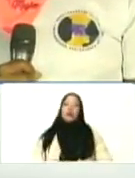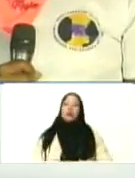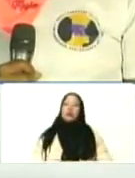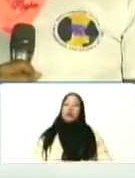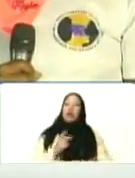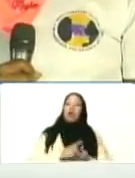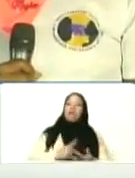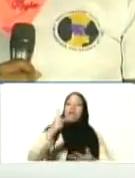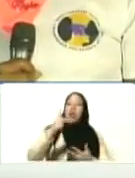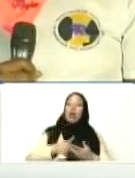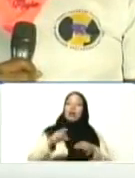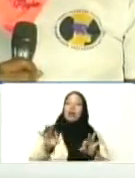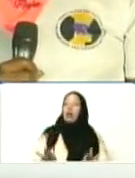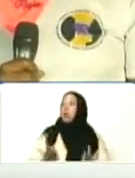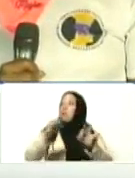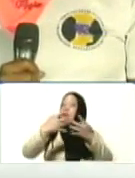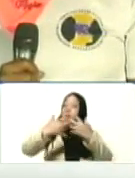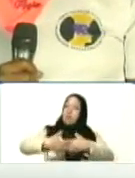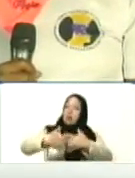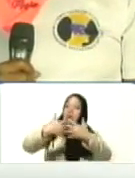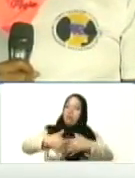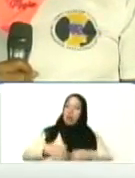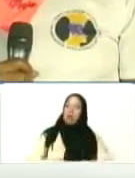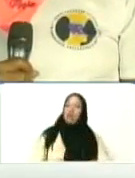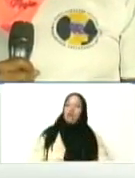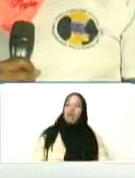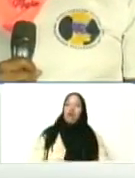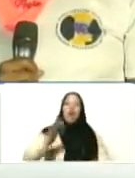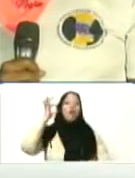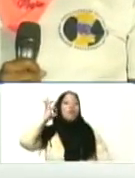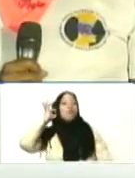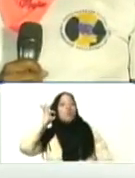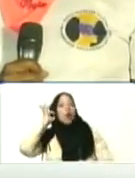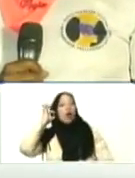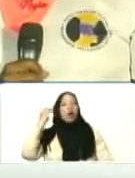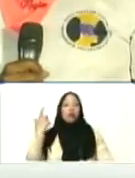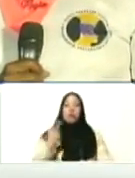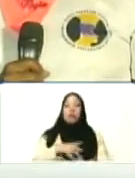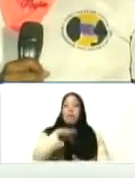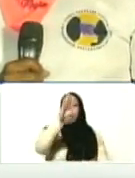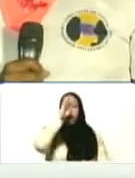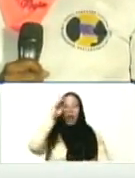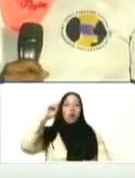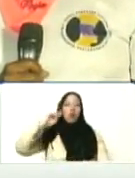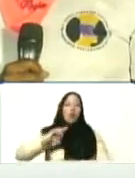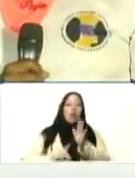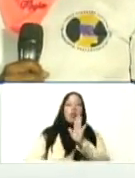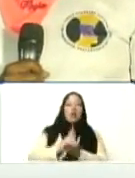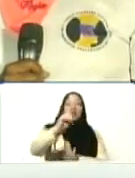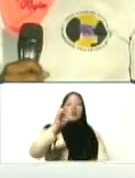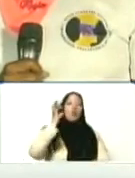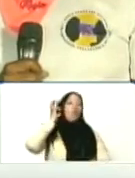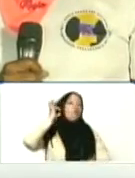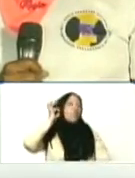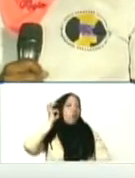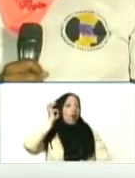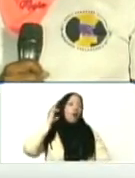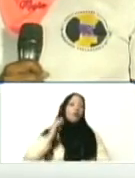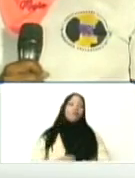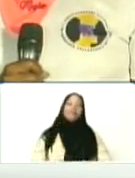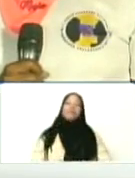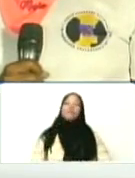plan especial de emprendimiento para la mujer a través del Banco de Desarrollo de la Mujer,